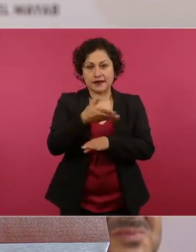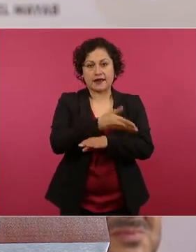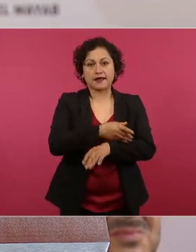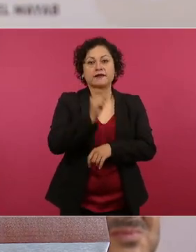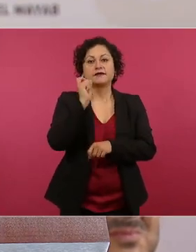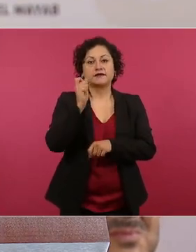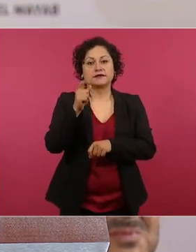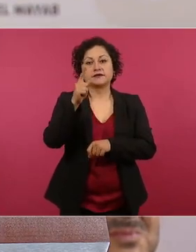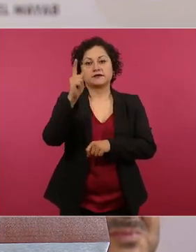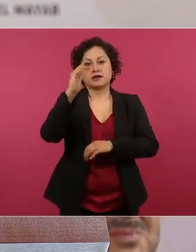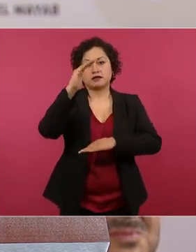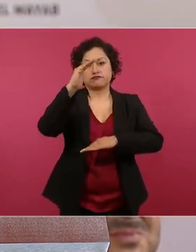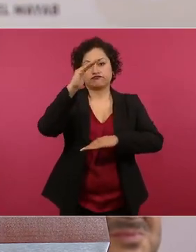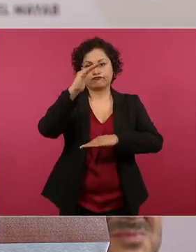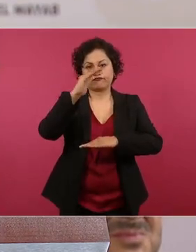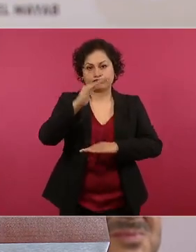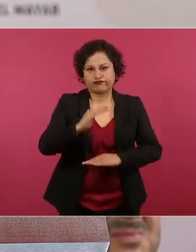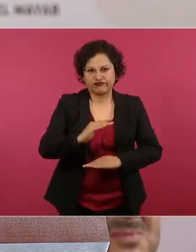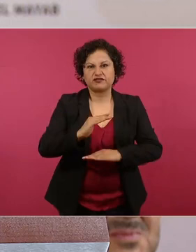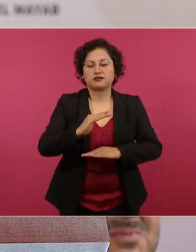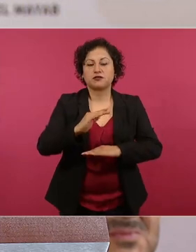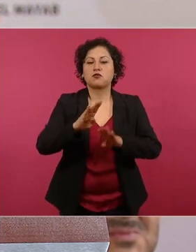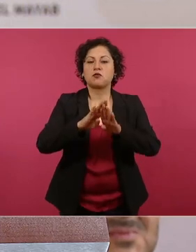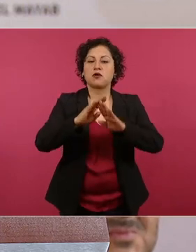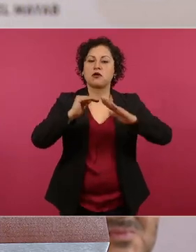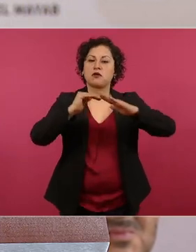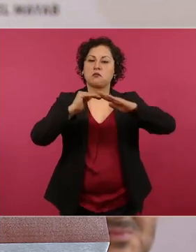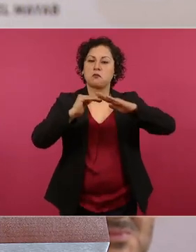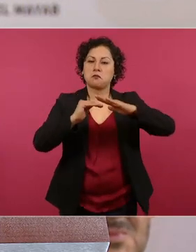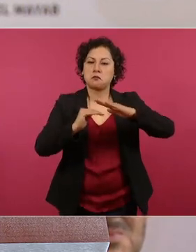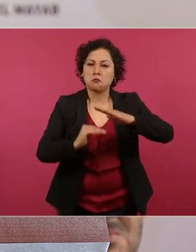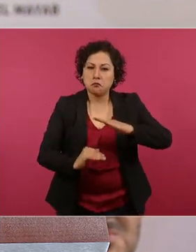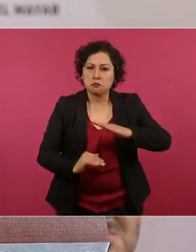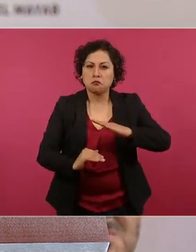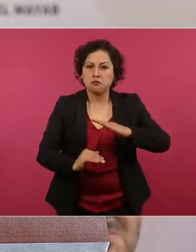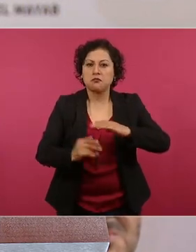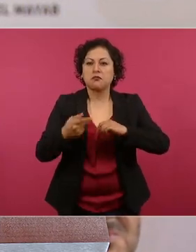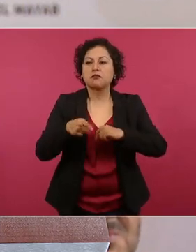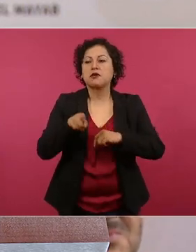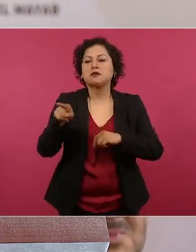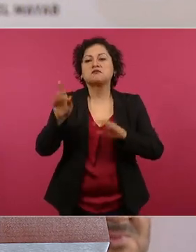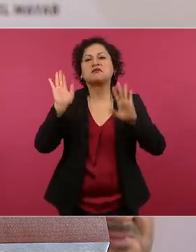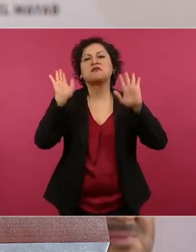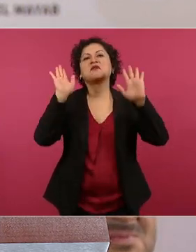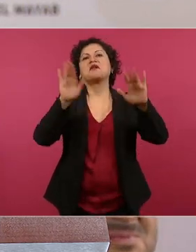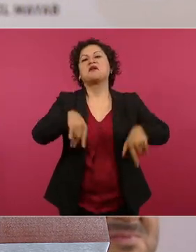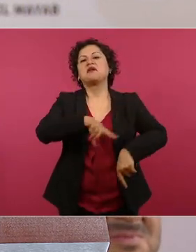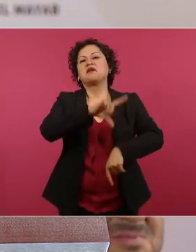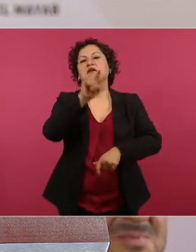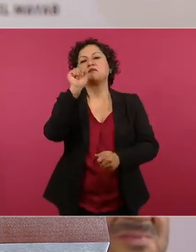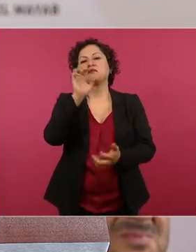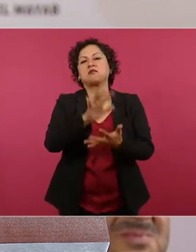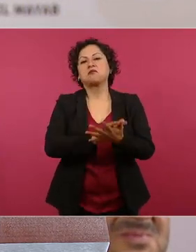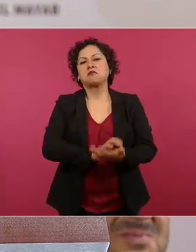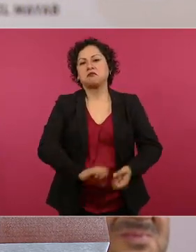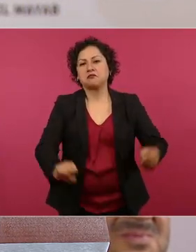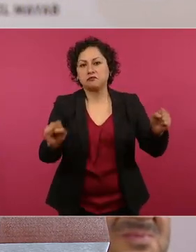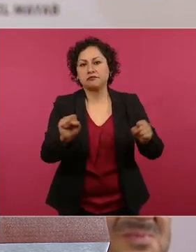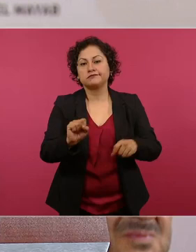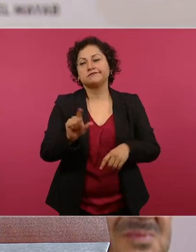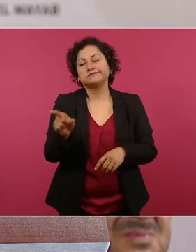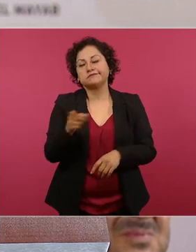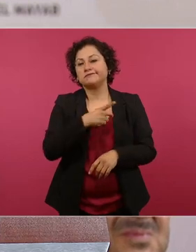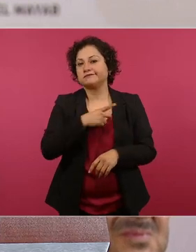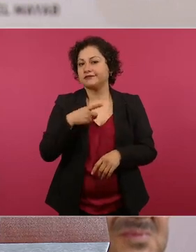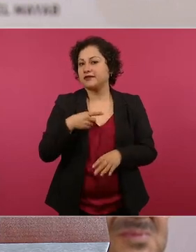y que iba a tener daños, pero ellos pensaban que pues ya lo iban a demoler. Entonces, debieron de haber utilizado otro sistema. El aeropuerto,